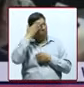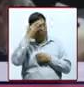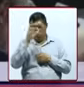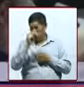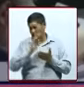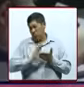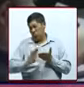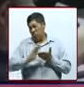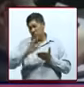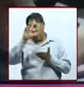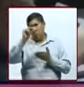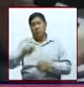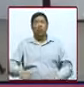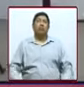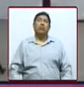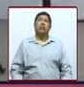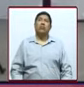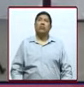permitir.